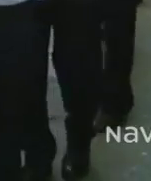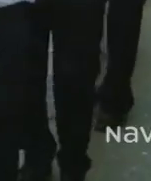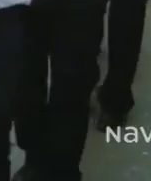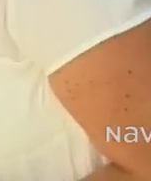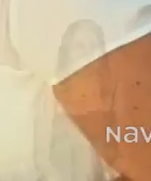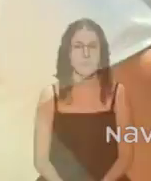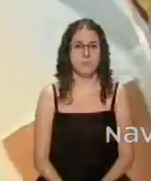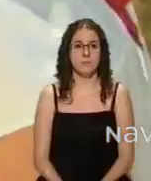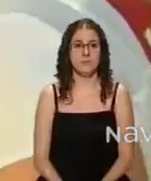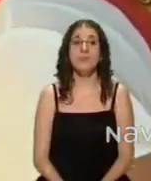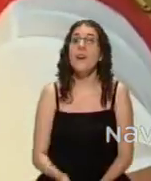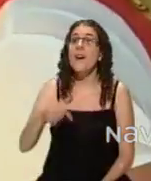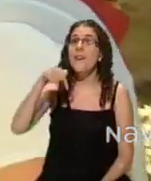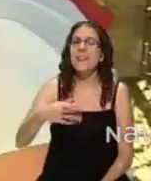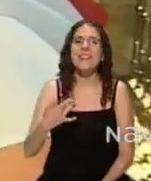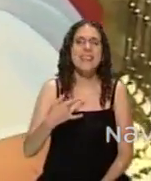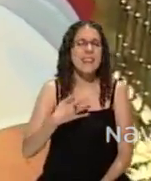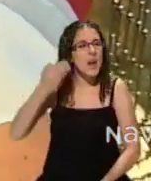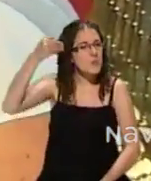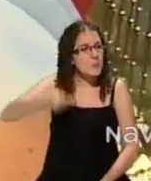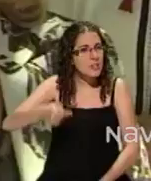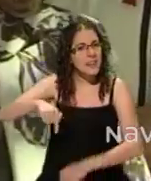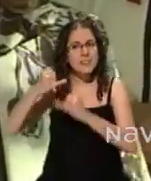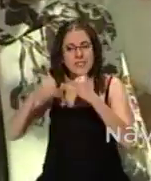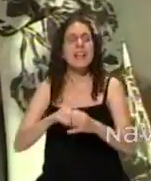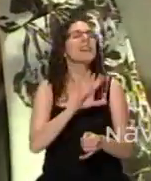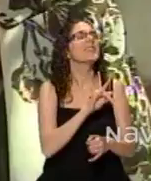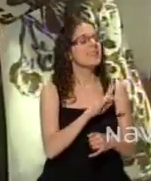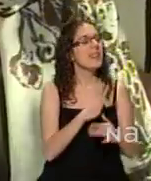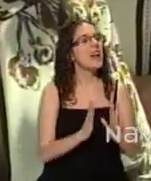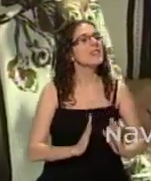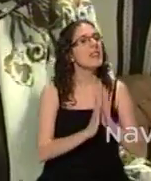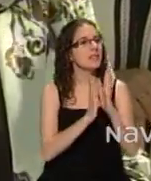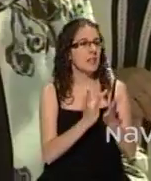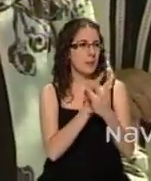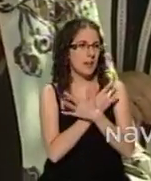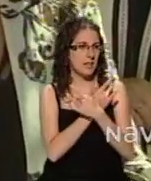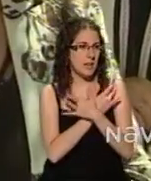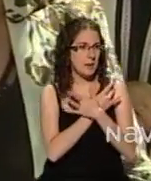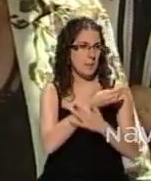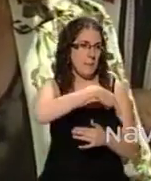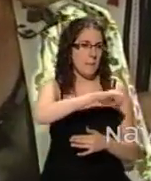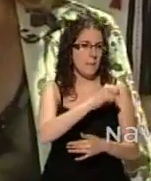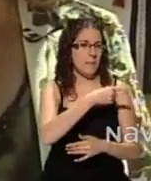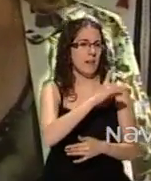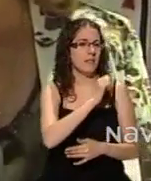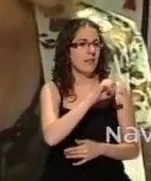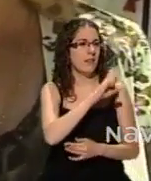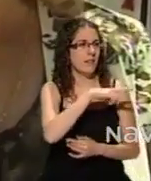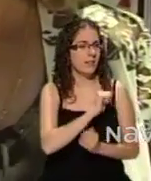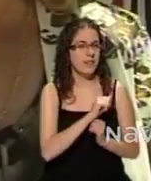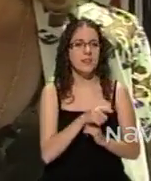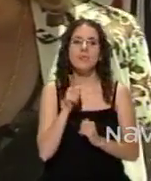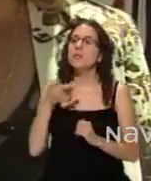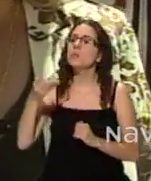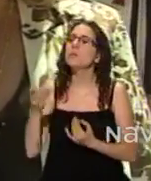Hoy día grande de las fiestas. Sí, Santa María Magdalena. ¿Qué supone la Magdalena para usted? Hoy es día importante. Madre mía,